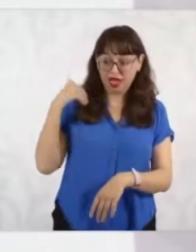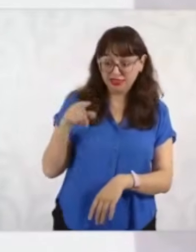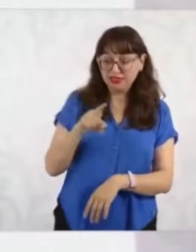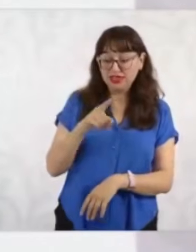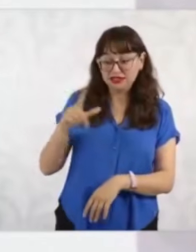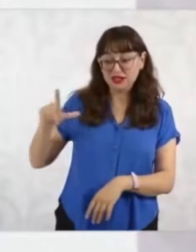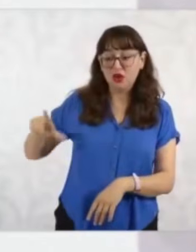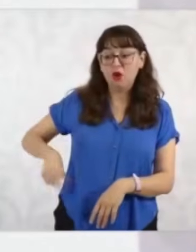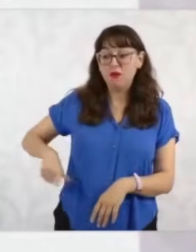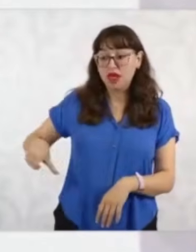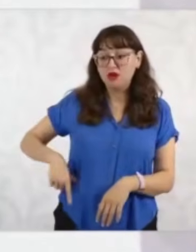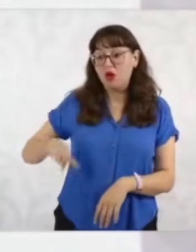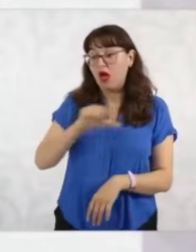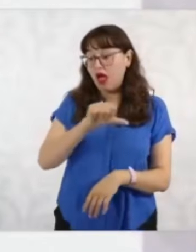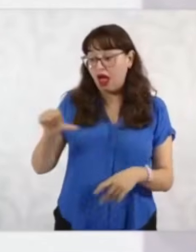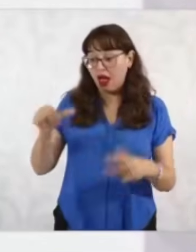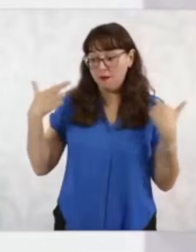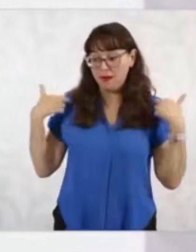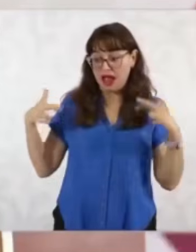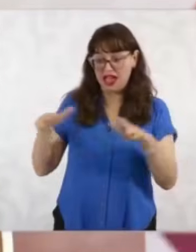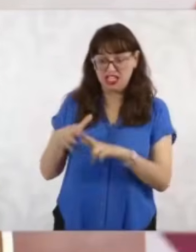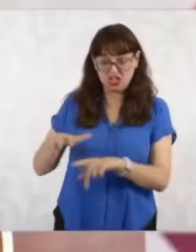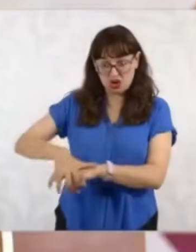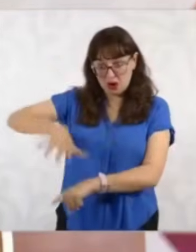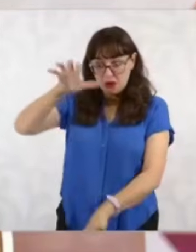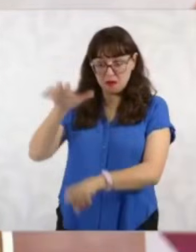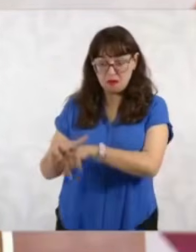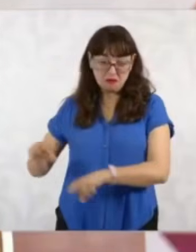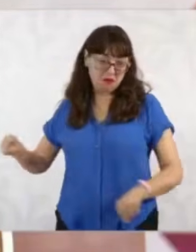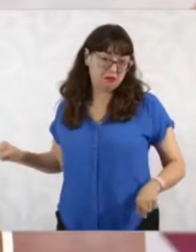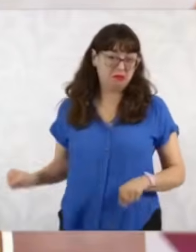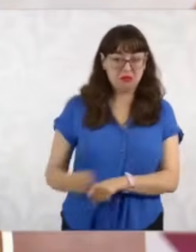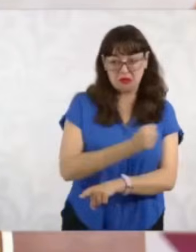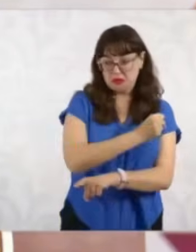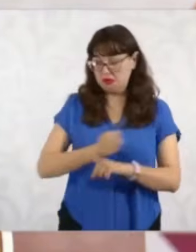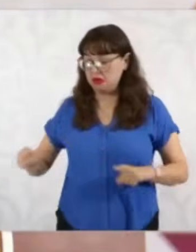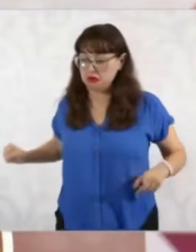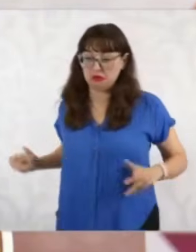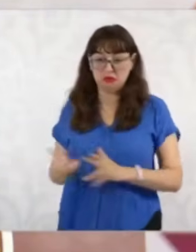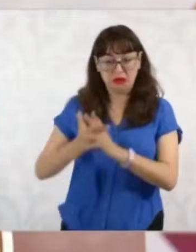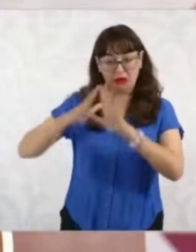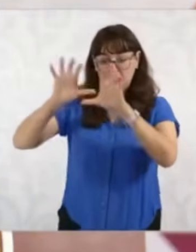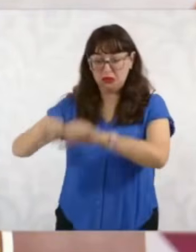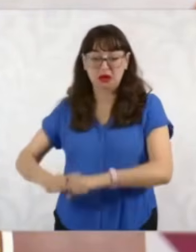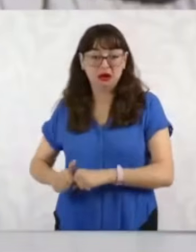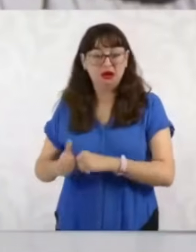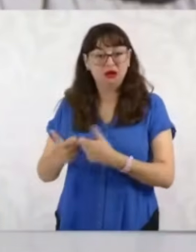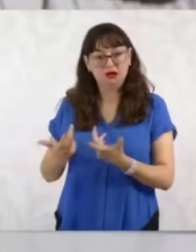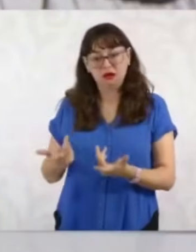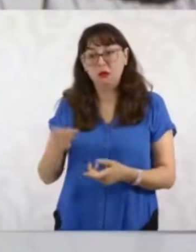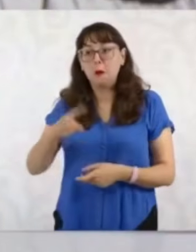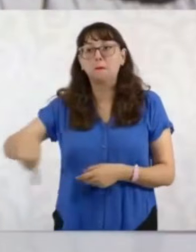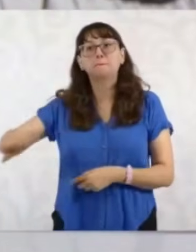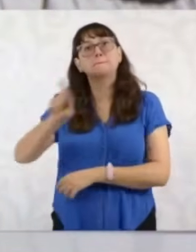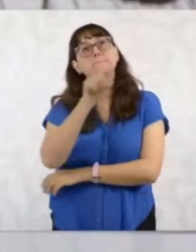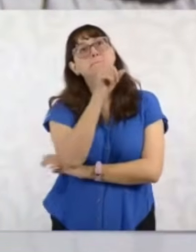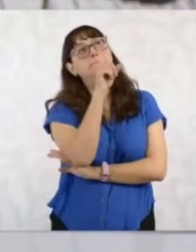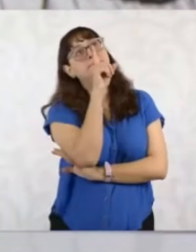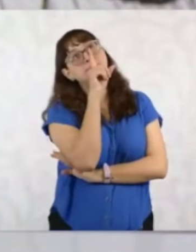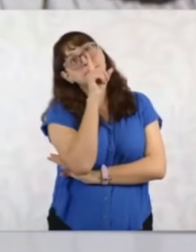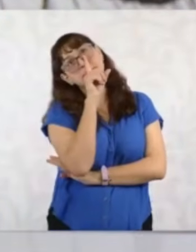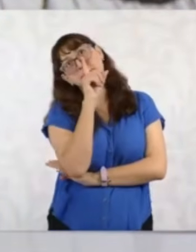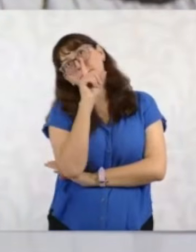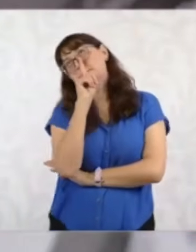maestros. Nunca. Y ahora hablan de un régimen autoritario porque supuestamente queremos